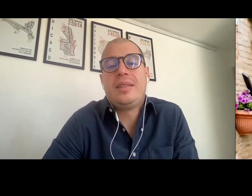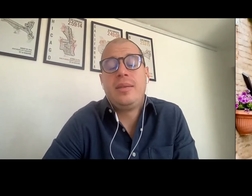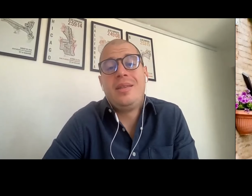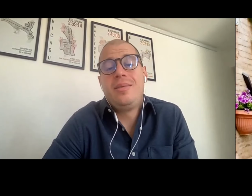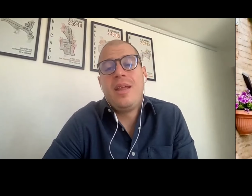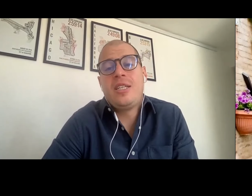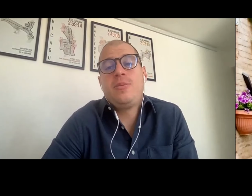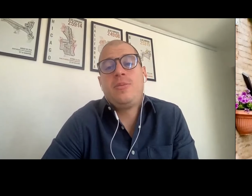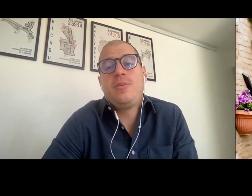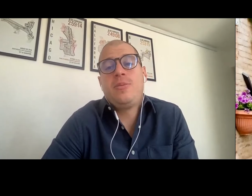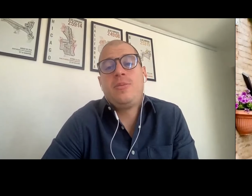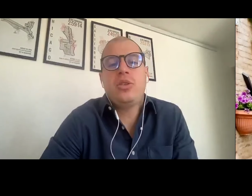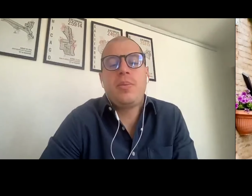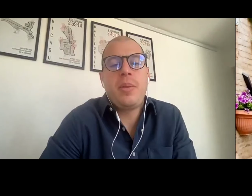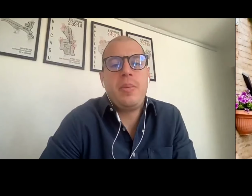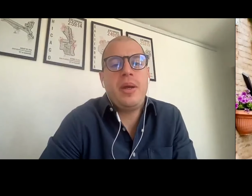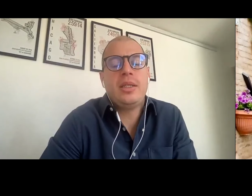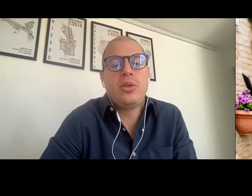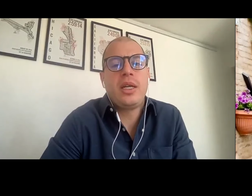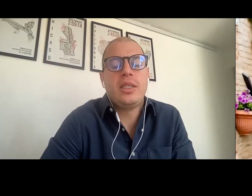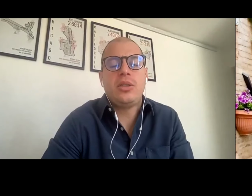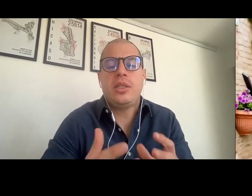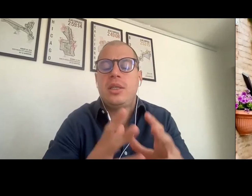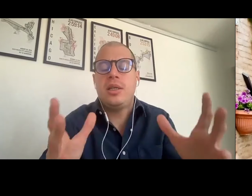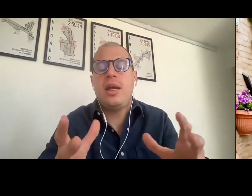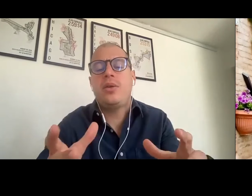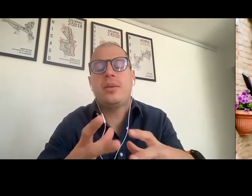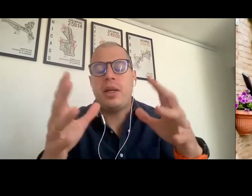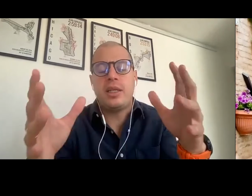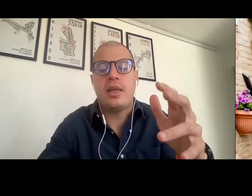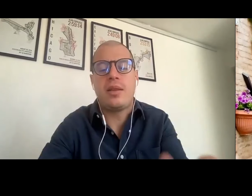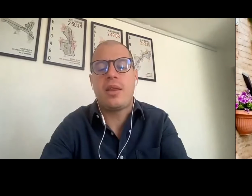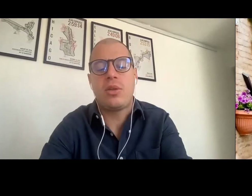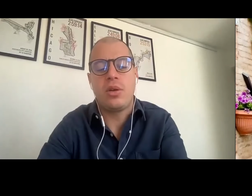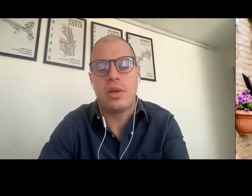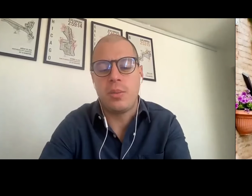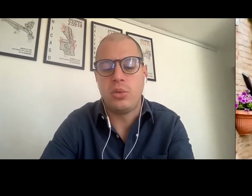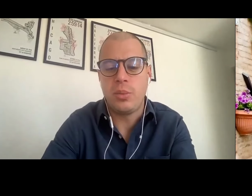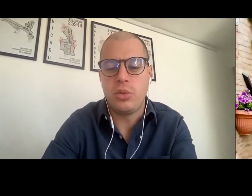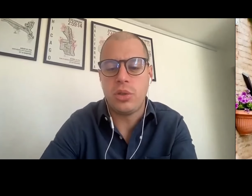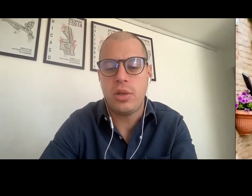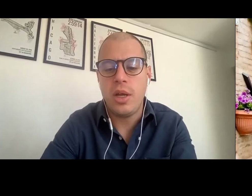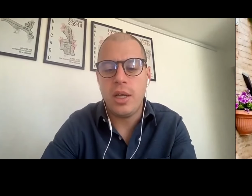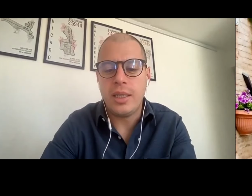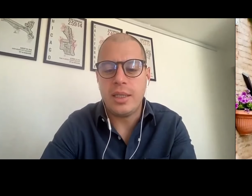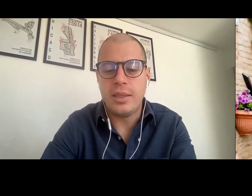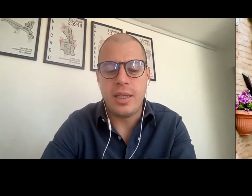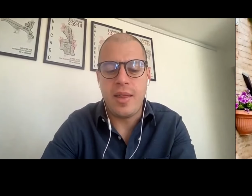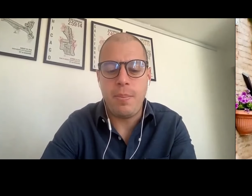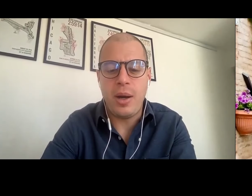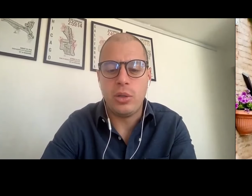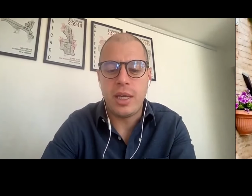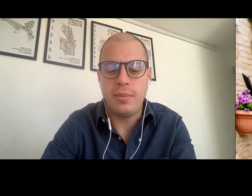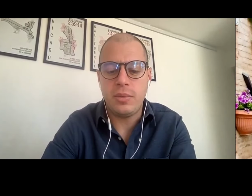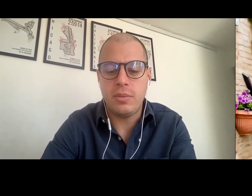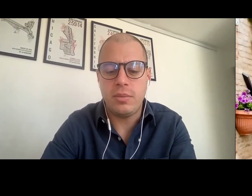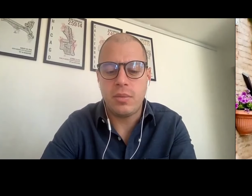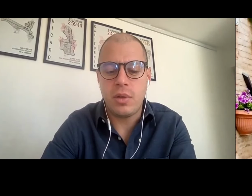En explicarles a ellos que también para las organizaciones, y hay una plática de TED Talk que me gusta mucho, de Dan